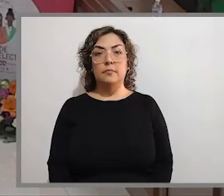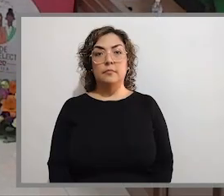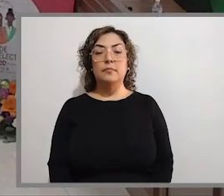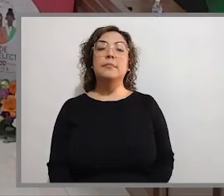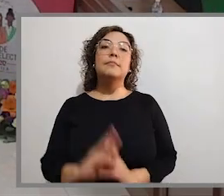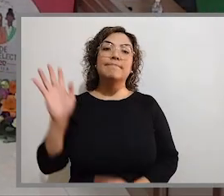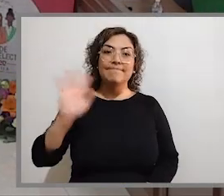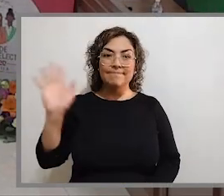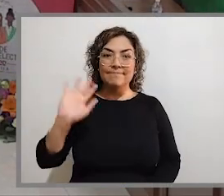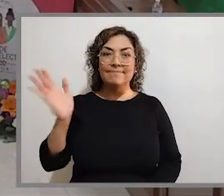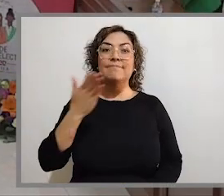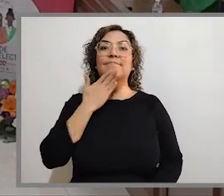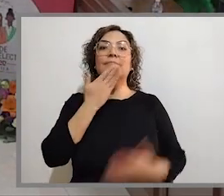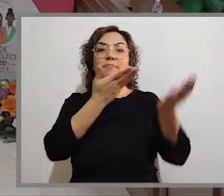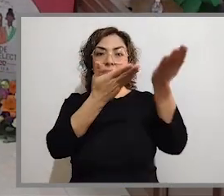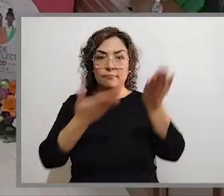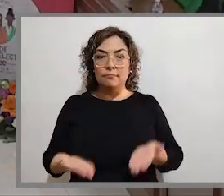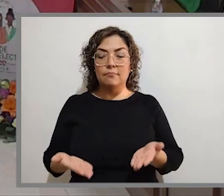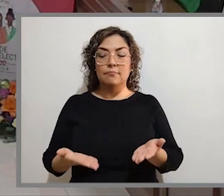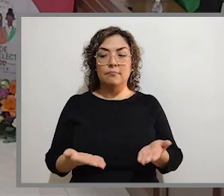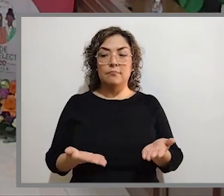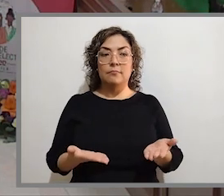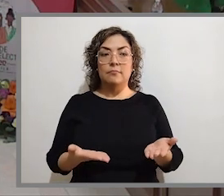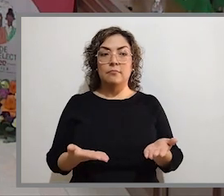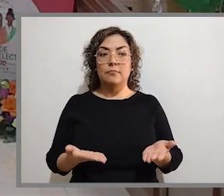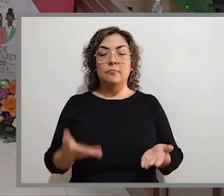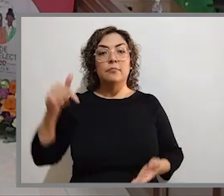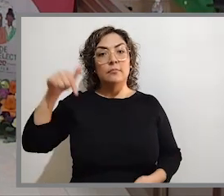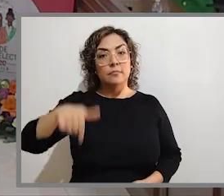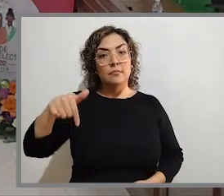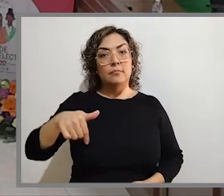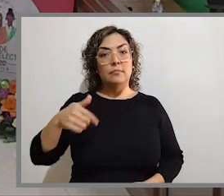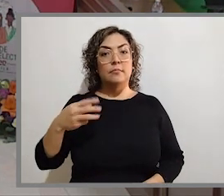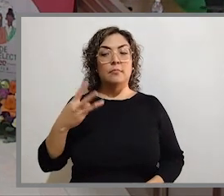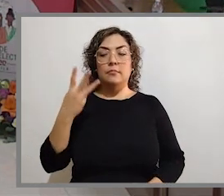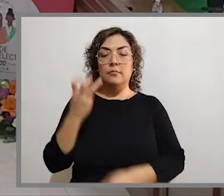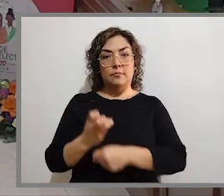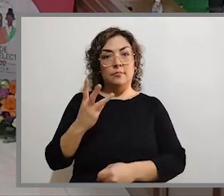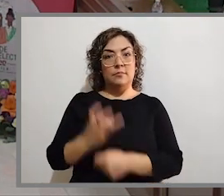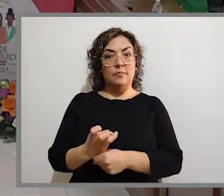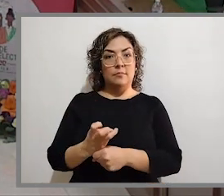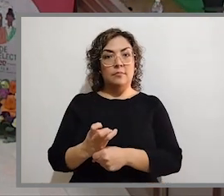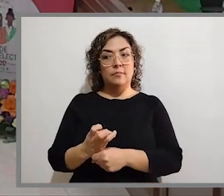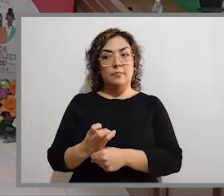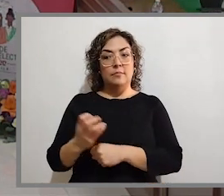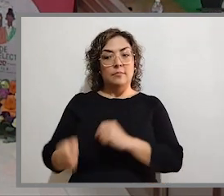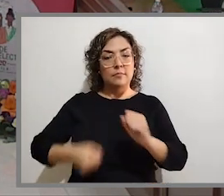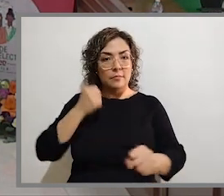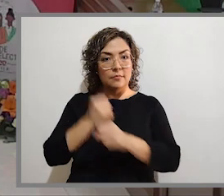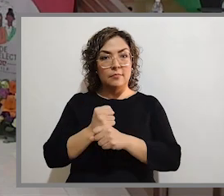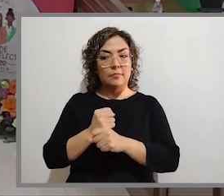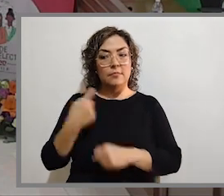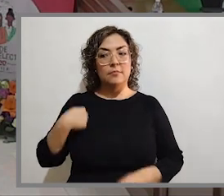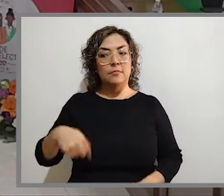Hola, pues bienvenidas en esta tercera temporada de las jornadas regionales. Como en todas las